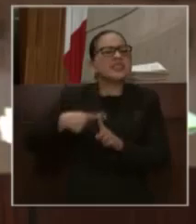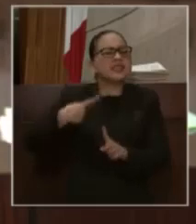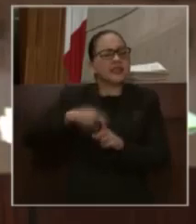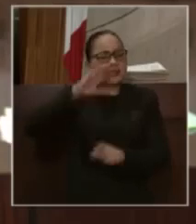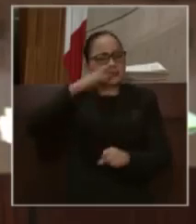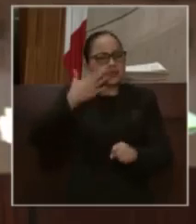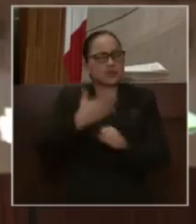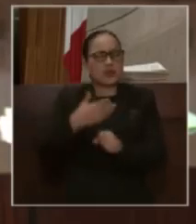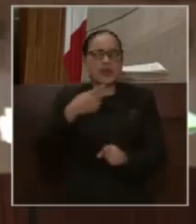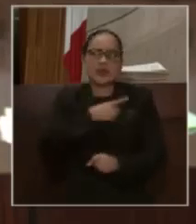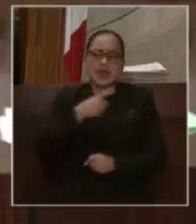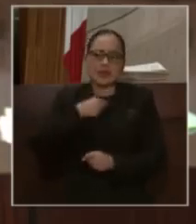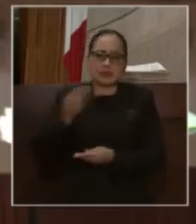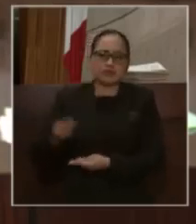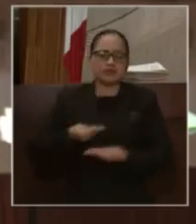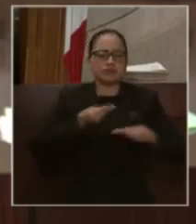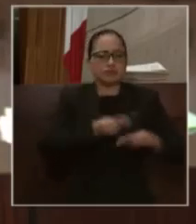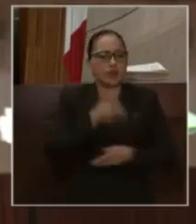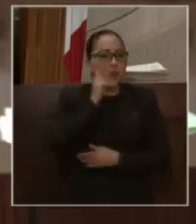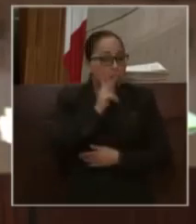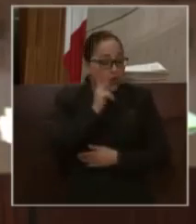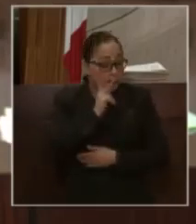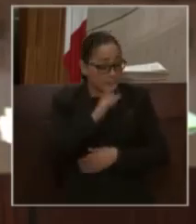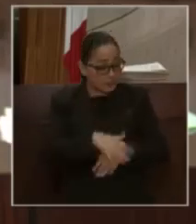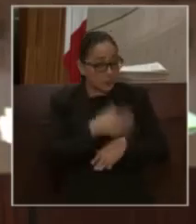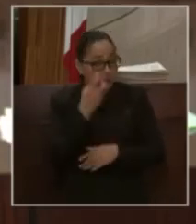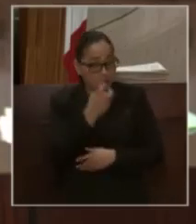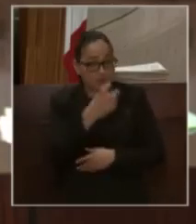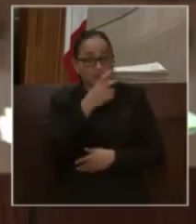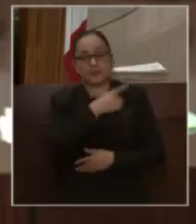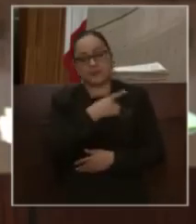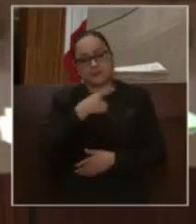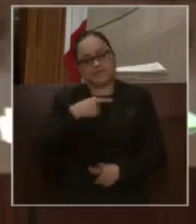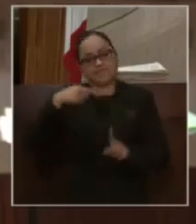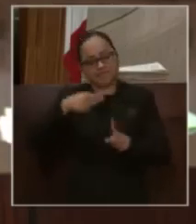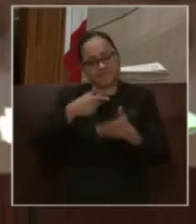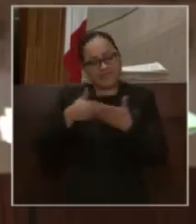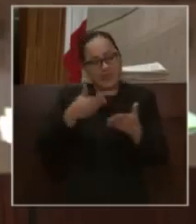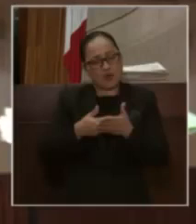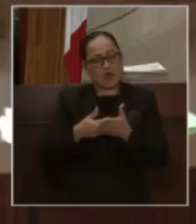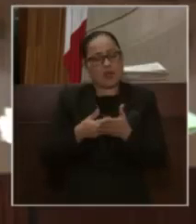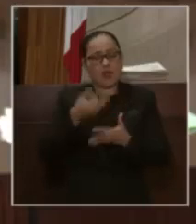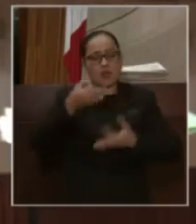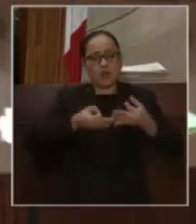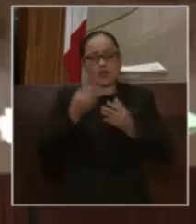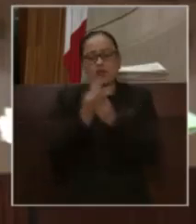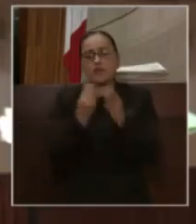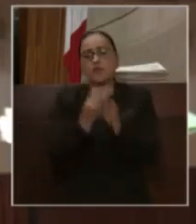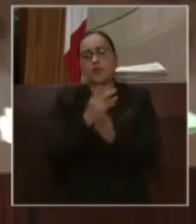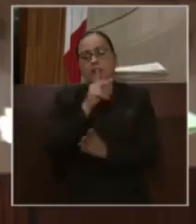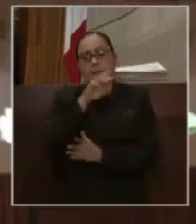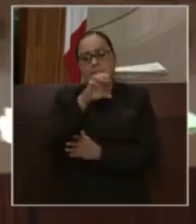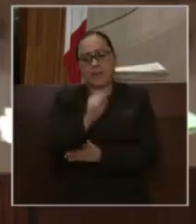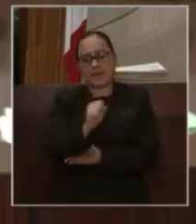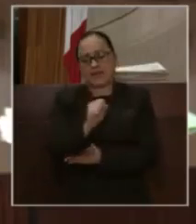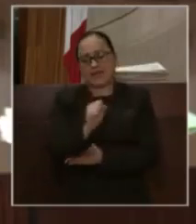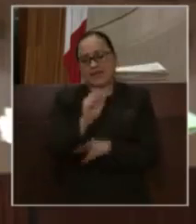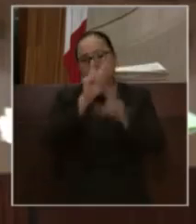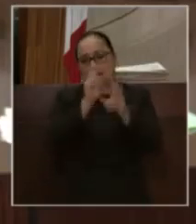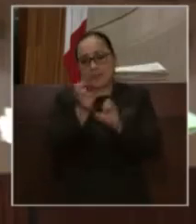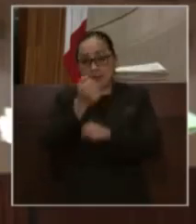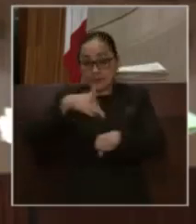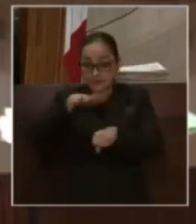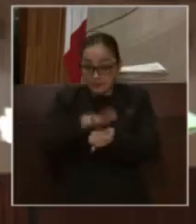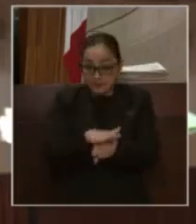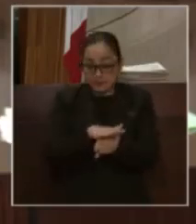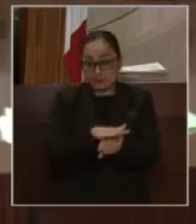carga de la prueba. Y ante un procedimiento de esta naturaleza, como es un procedimiento administrativo,